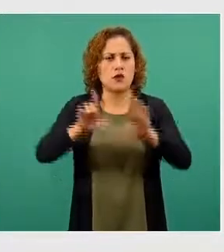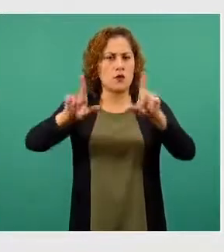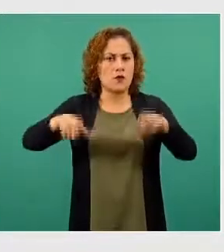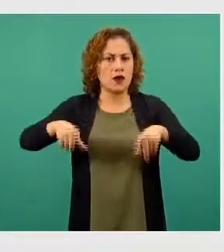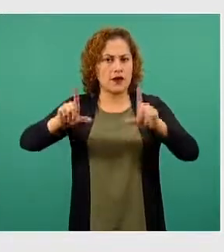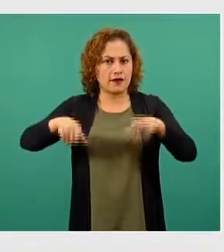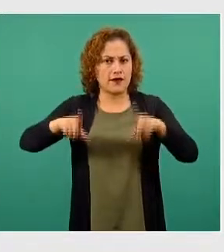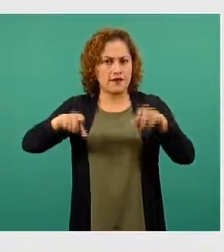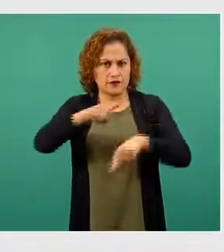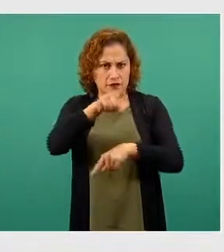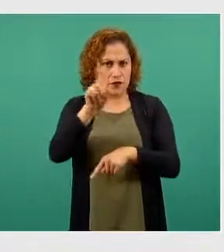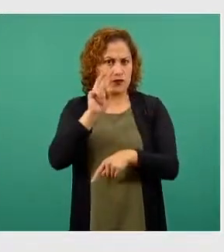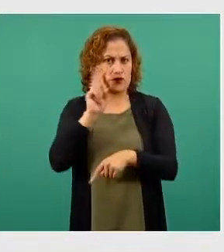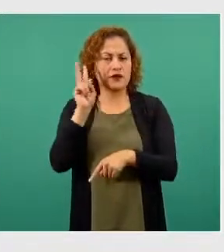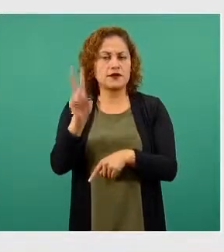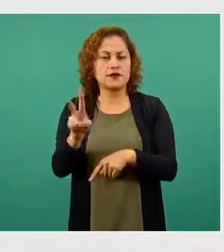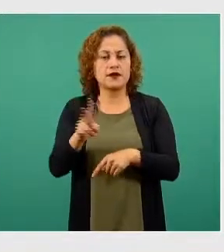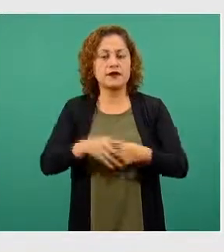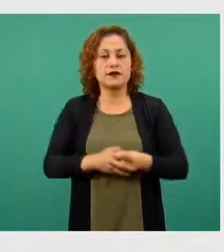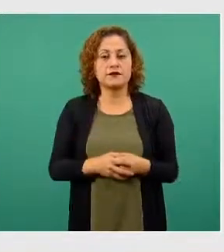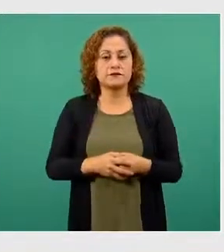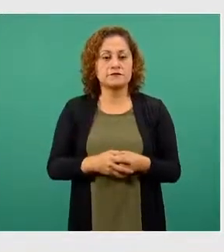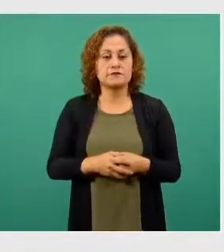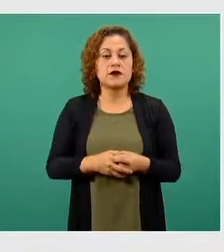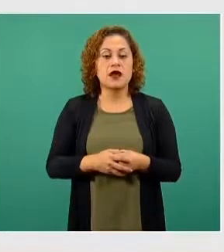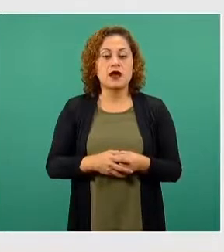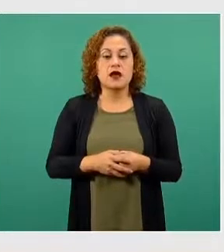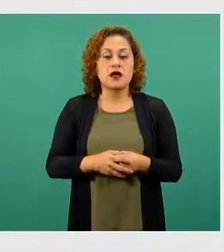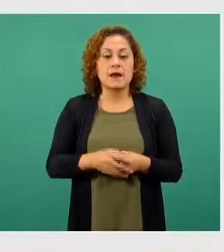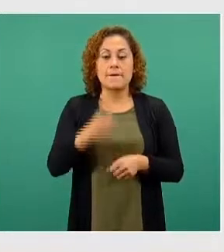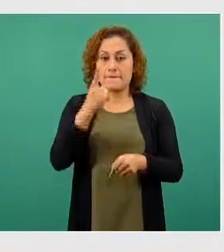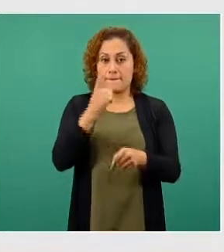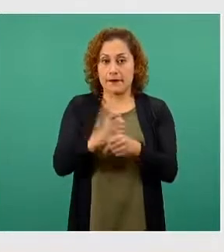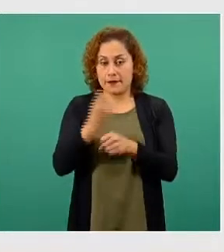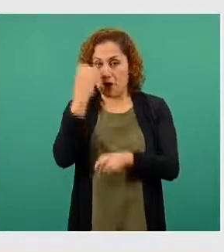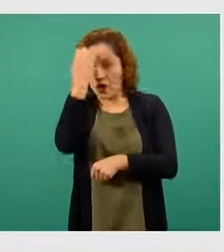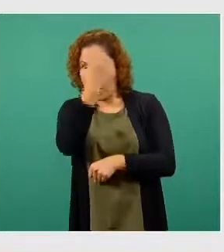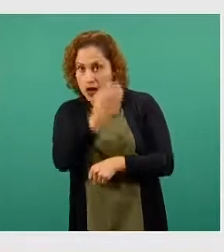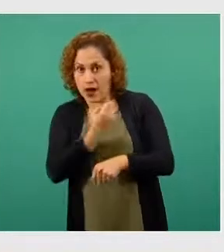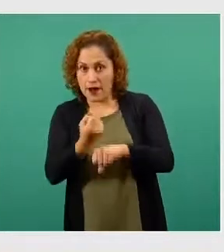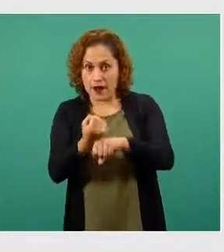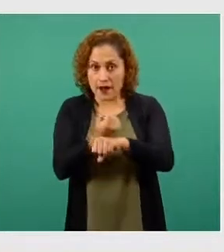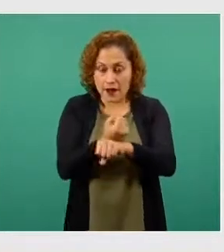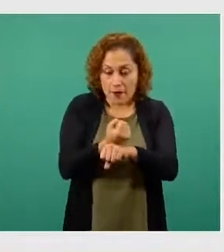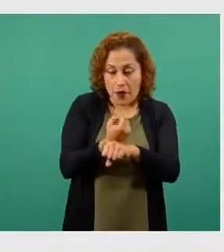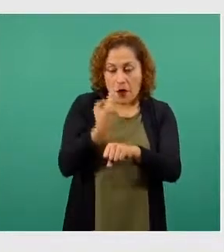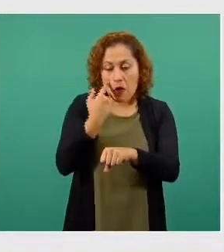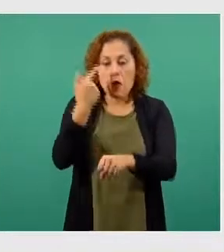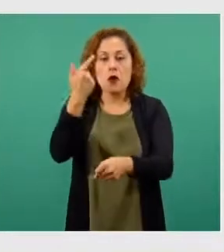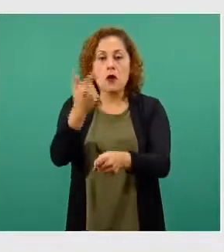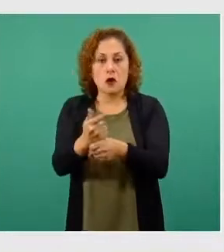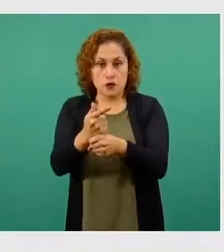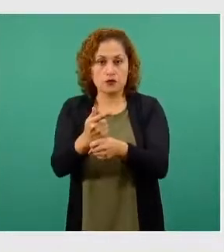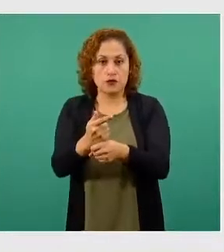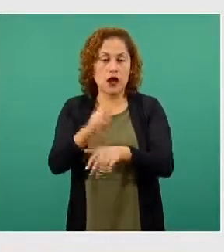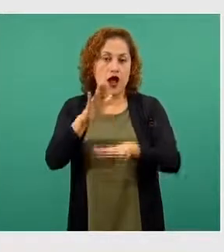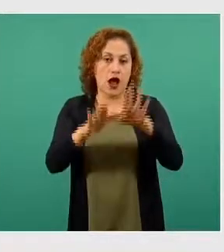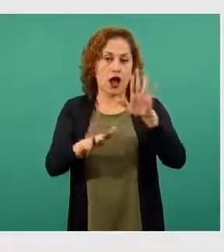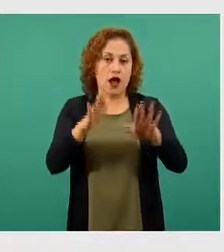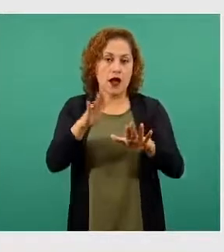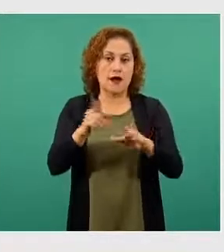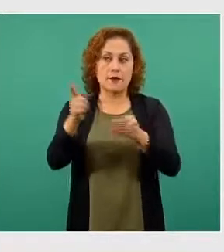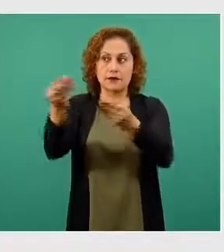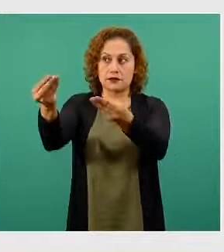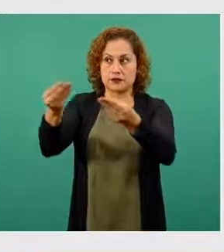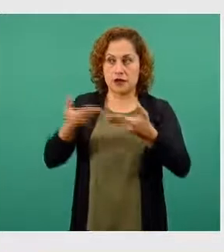ven, implican consulta de resultados de laboratorio de alta especialidad que pueden ser enviados al